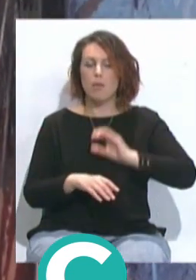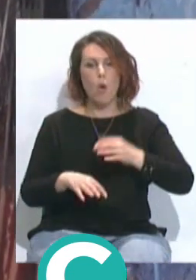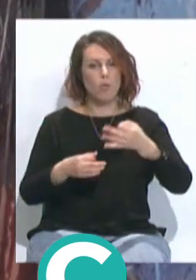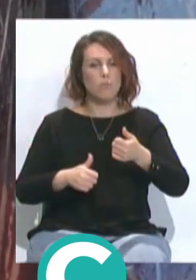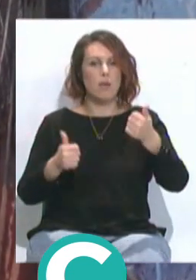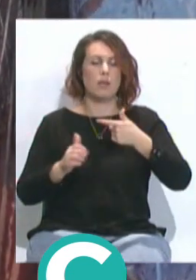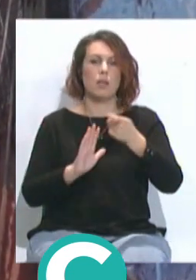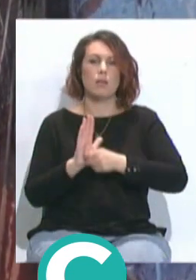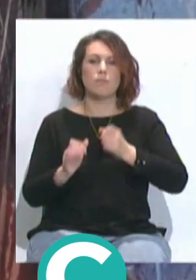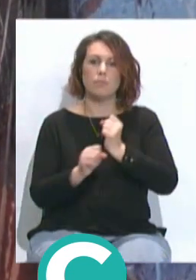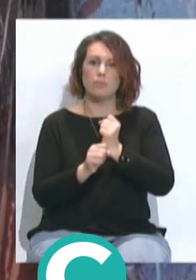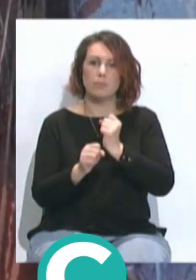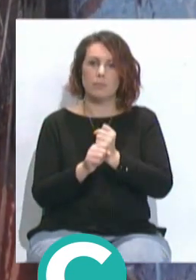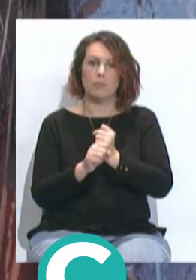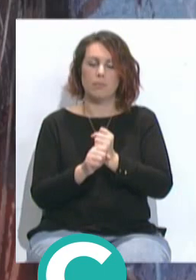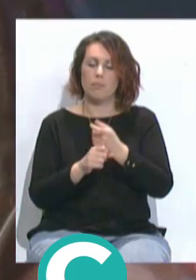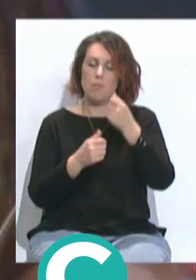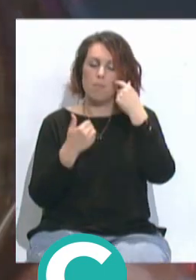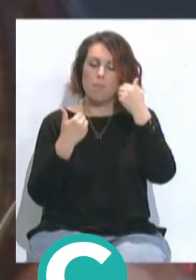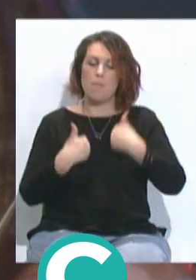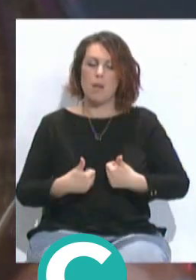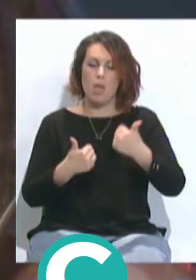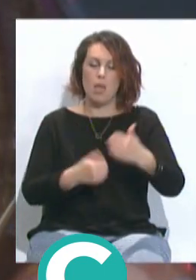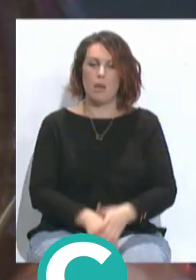justos y condiciones laborales más humanas.